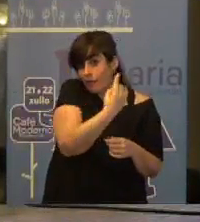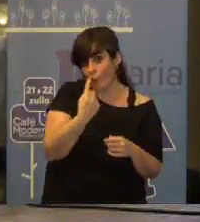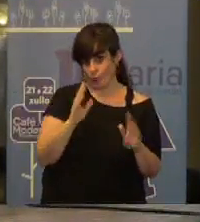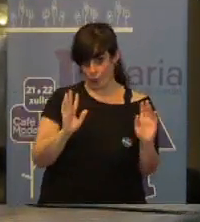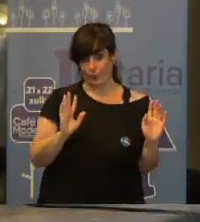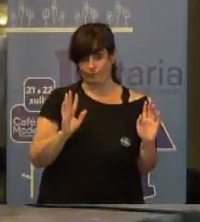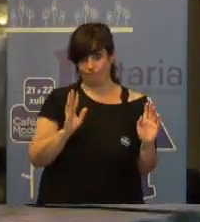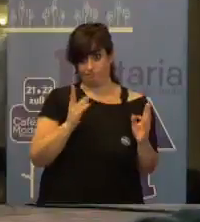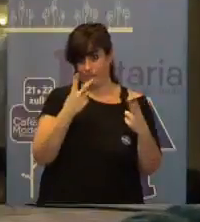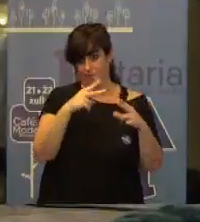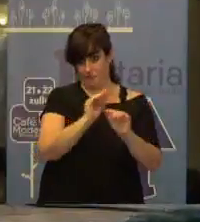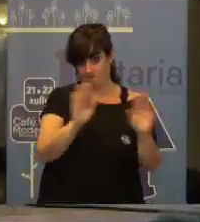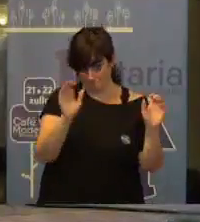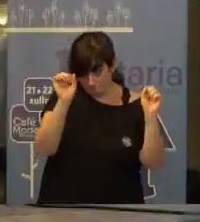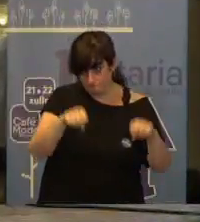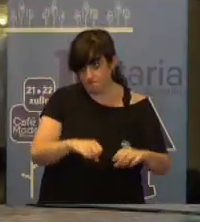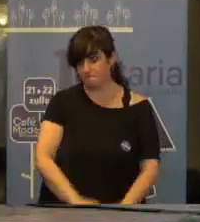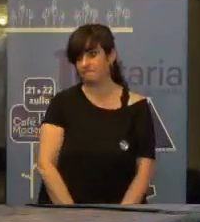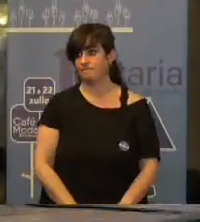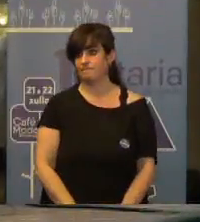e rematamos, así se vos parece.